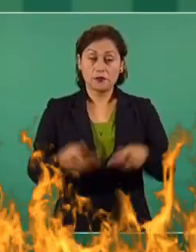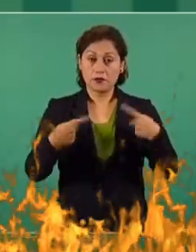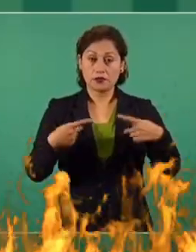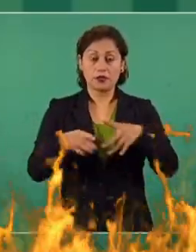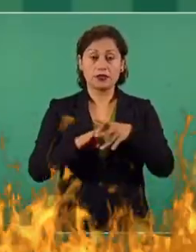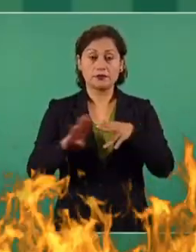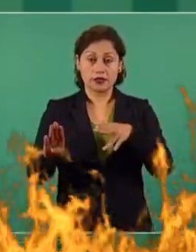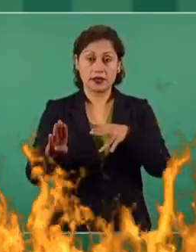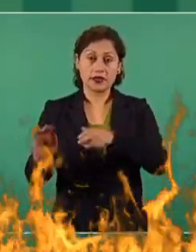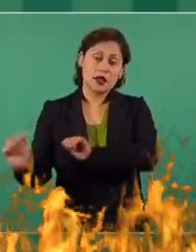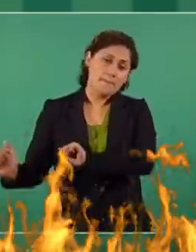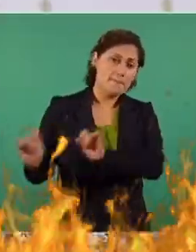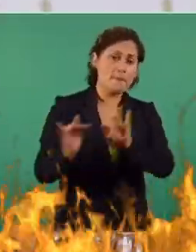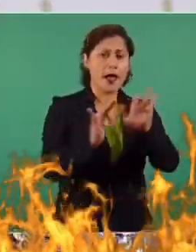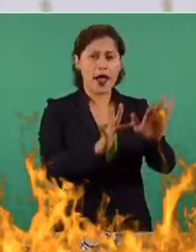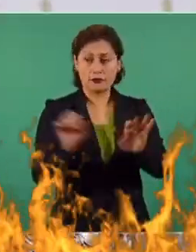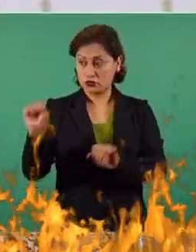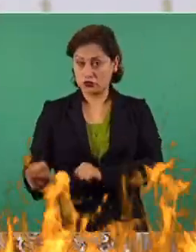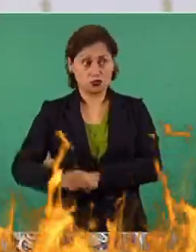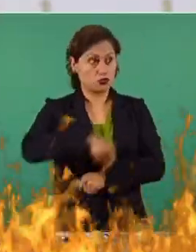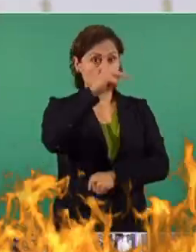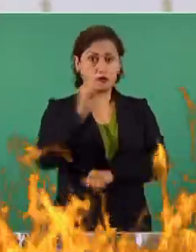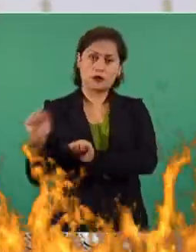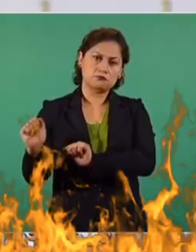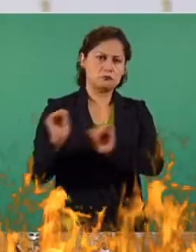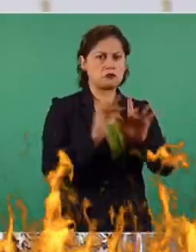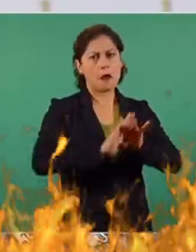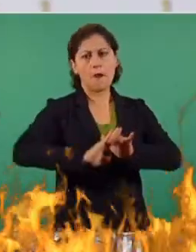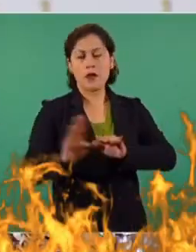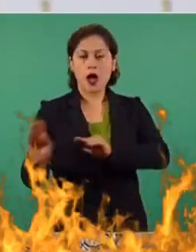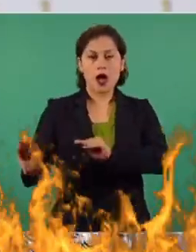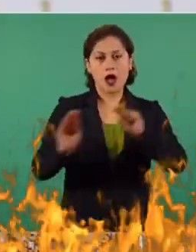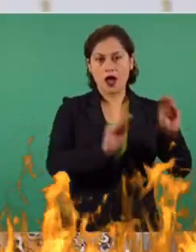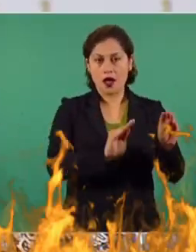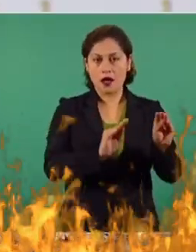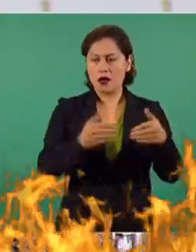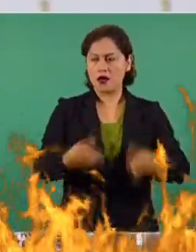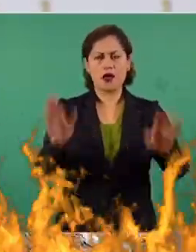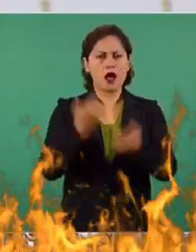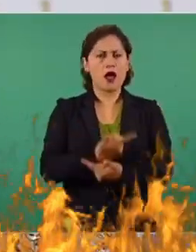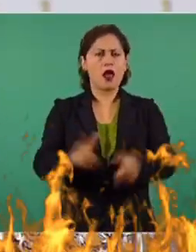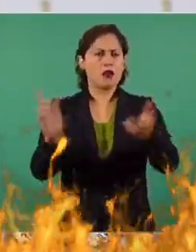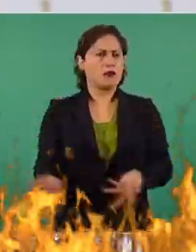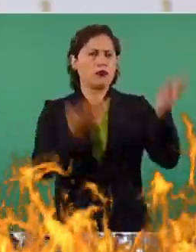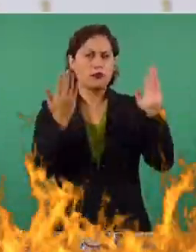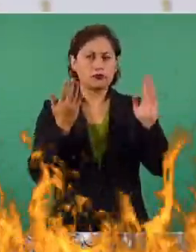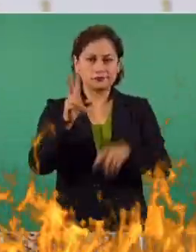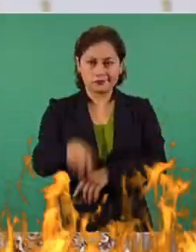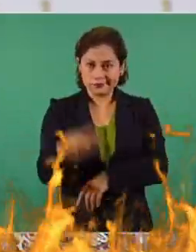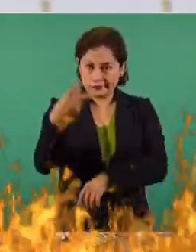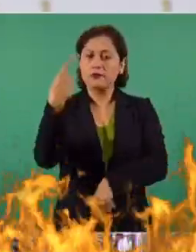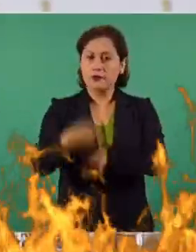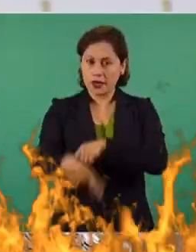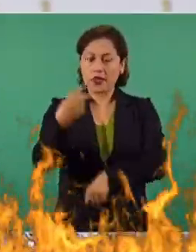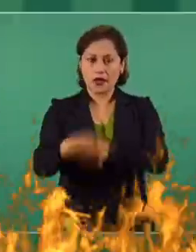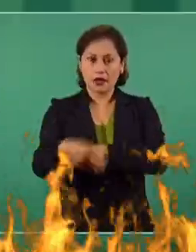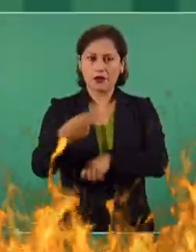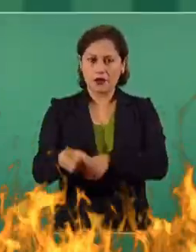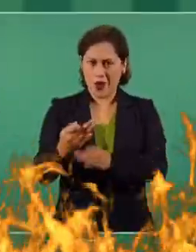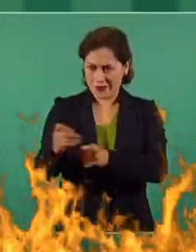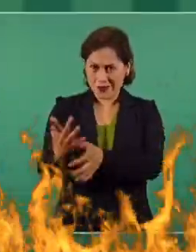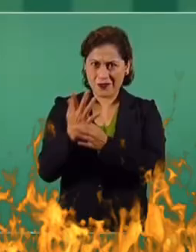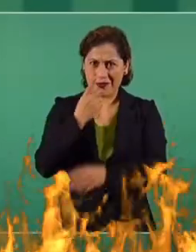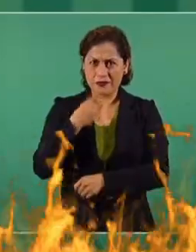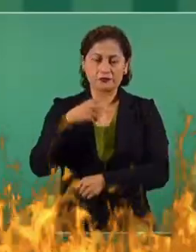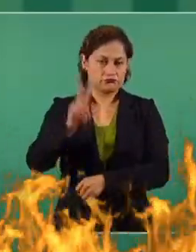transiten por todo el país, que atraviesen todo el país sin ninguna protección, es muy riesgoso. Esto que estás señalando